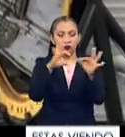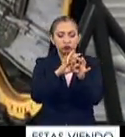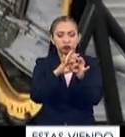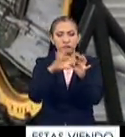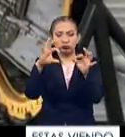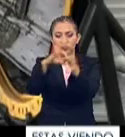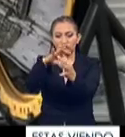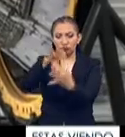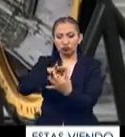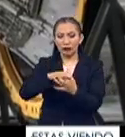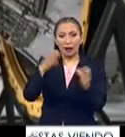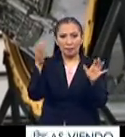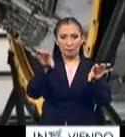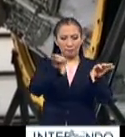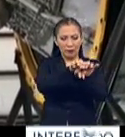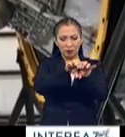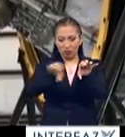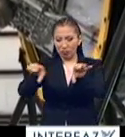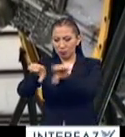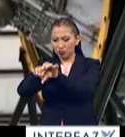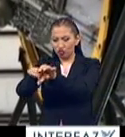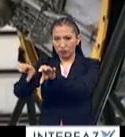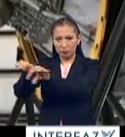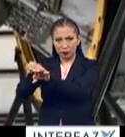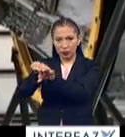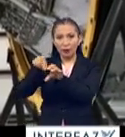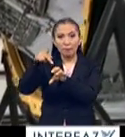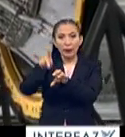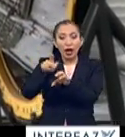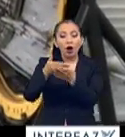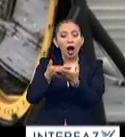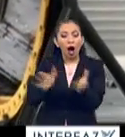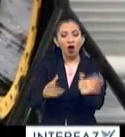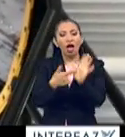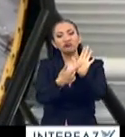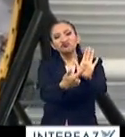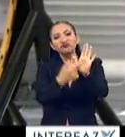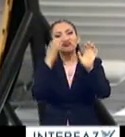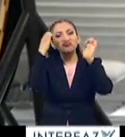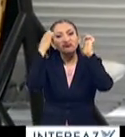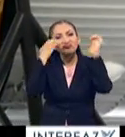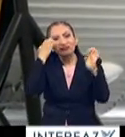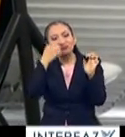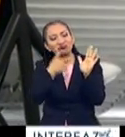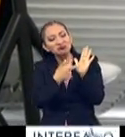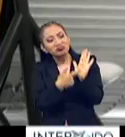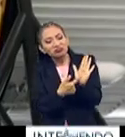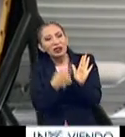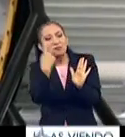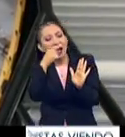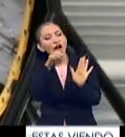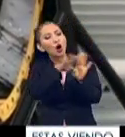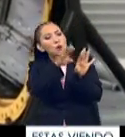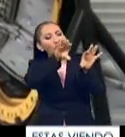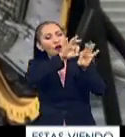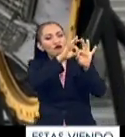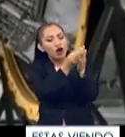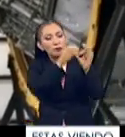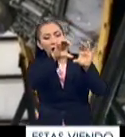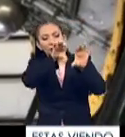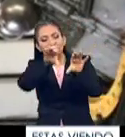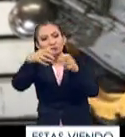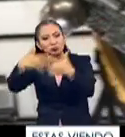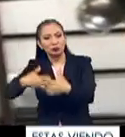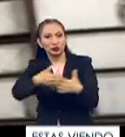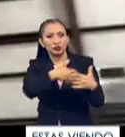unidas todas estas secciones, pero está expuesto ahora para entender cómo estaban armados los